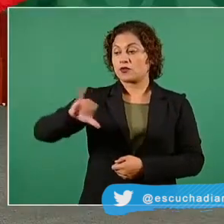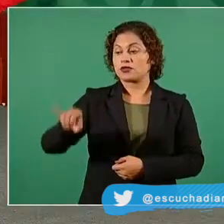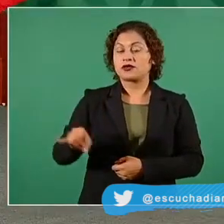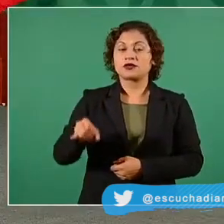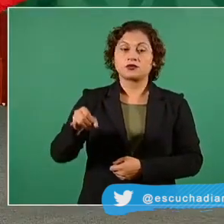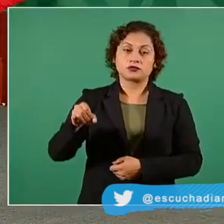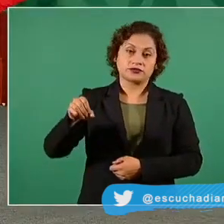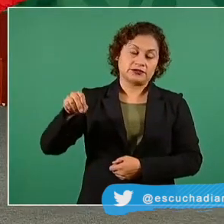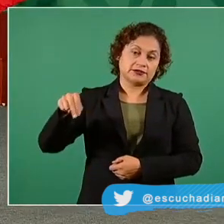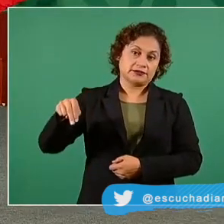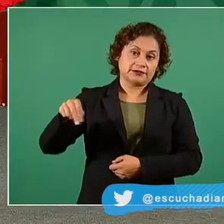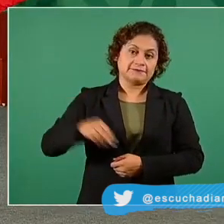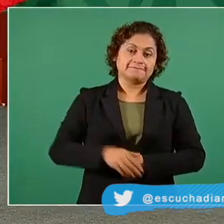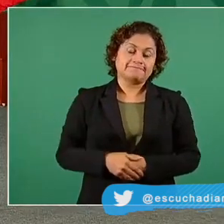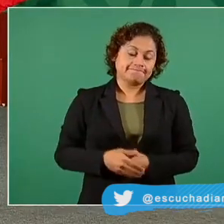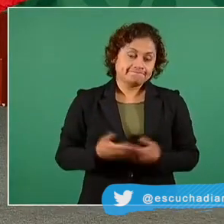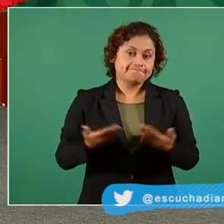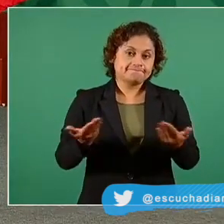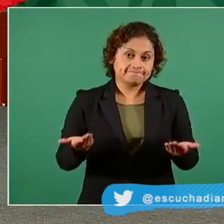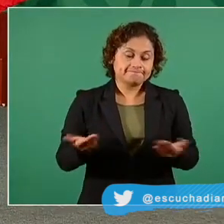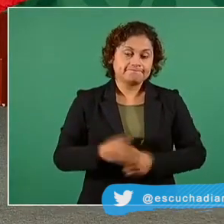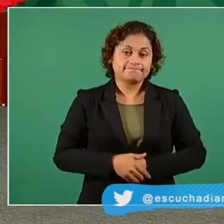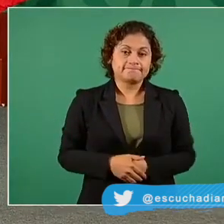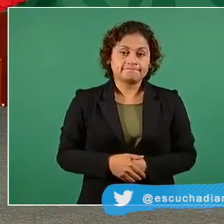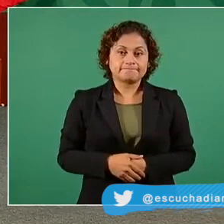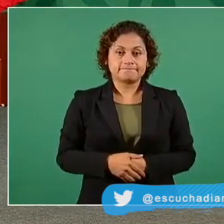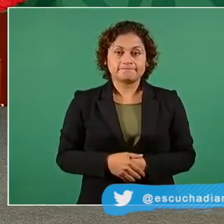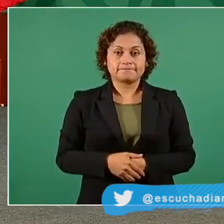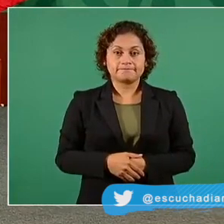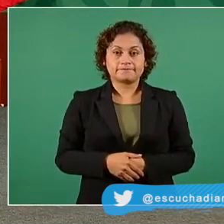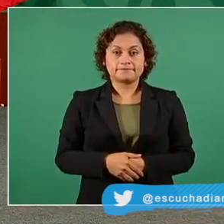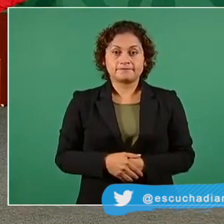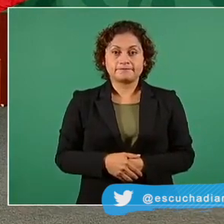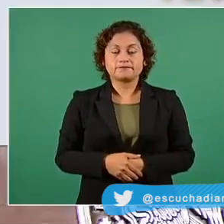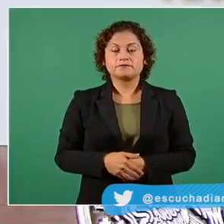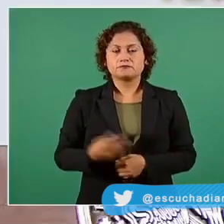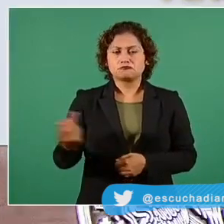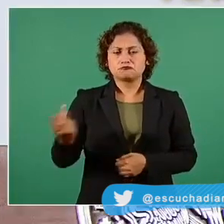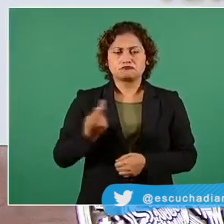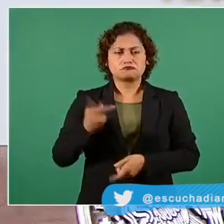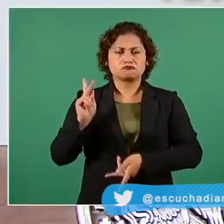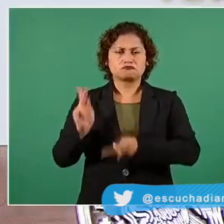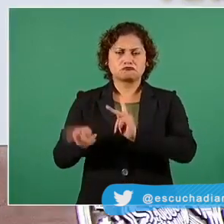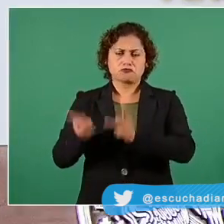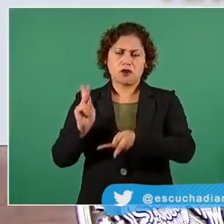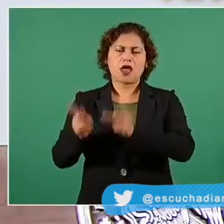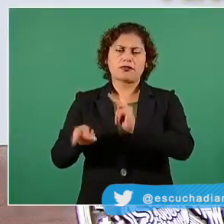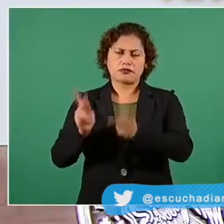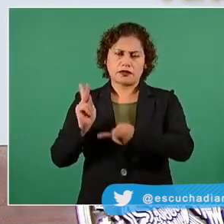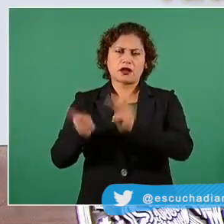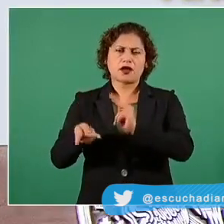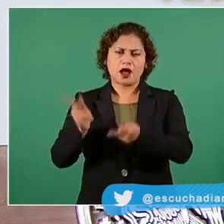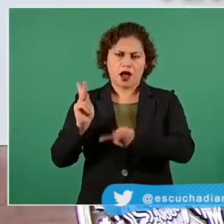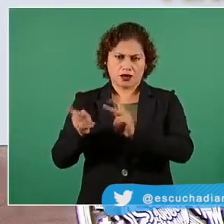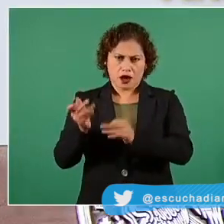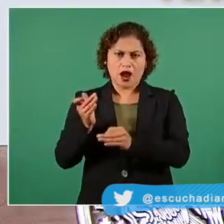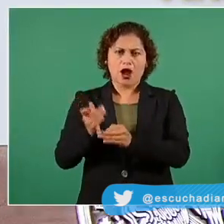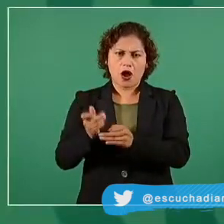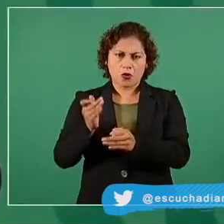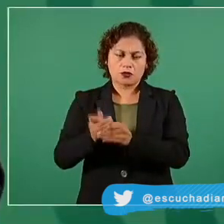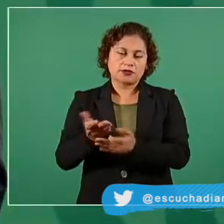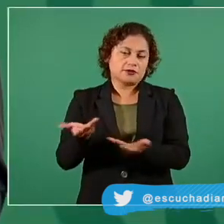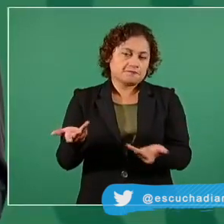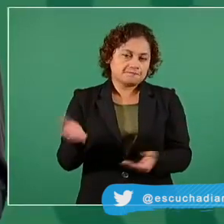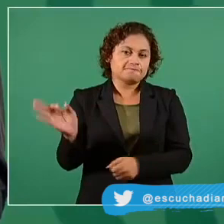Entonces, vamos a conversar. Vamos seguramente a platicar